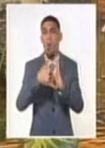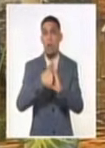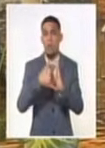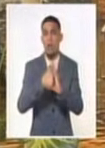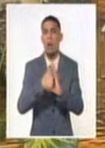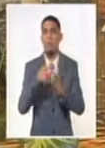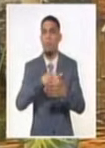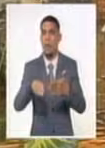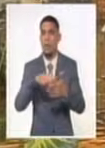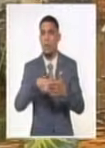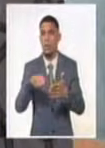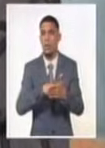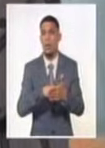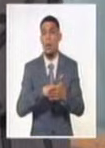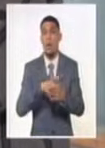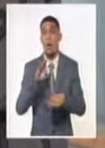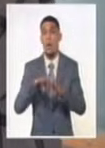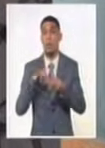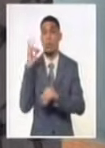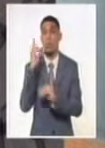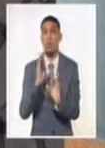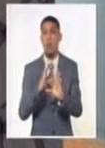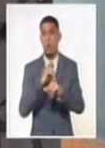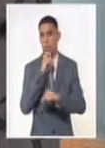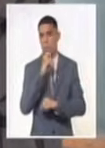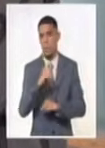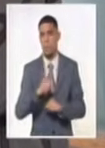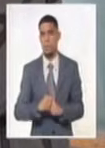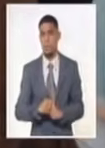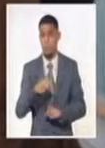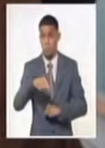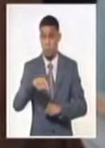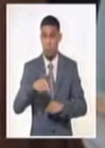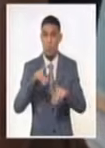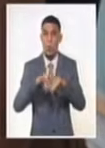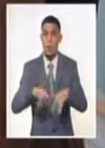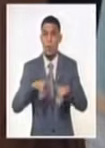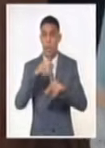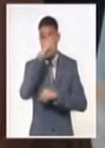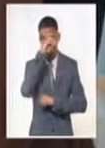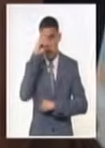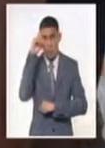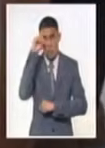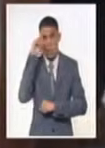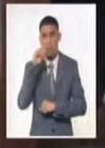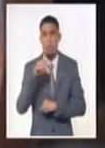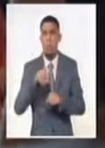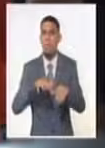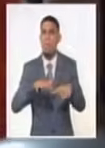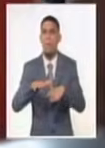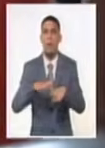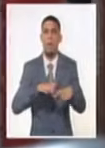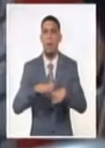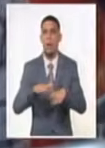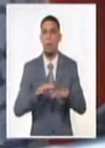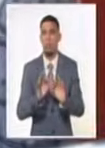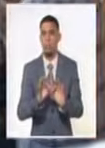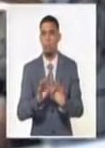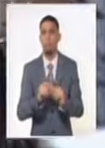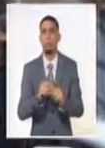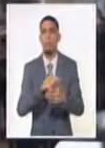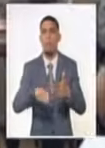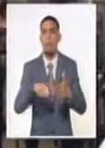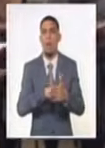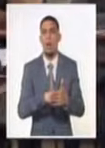una de las carreras. Nuestra universidad ahora mismo estamos generando condiciones para que este impacto energético a futuro nos dañe